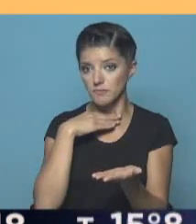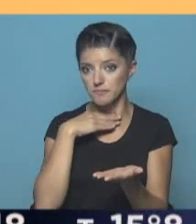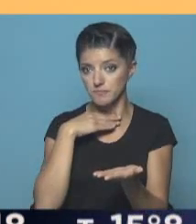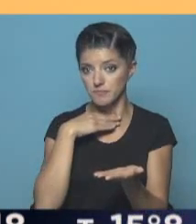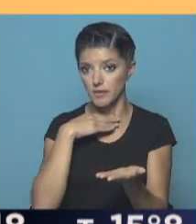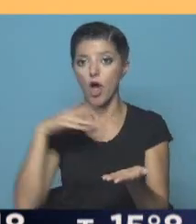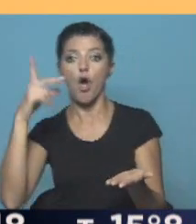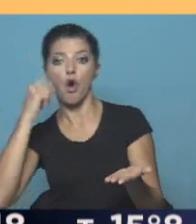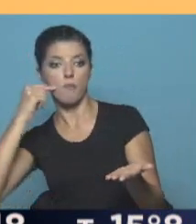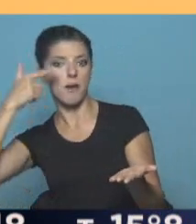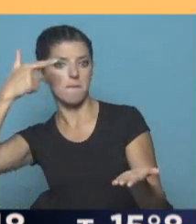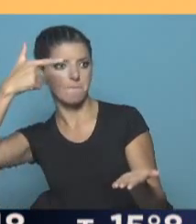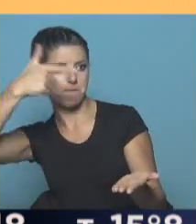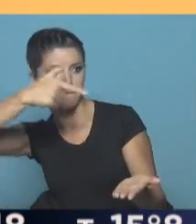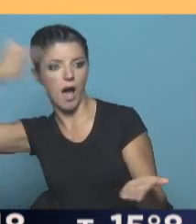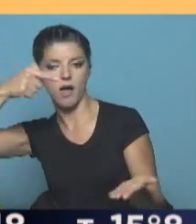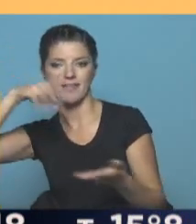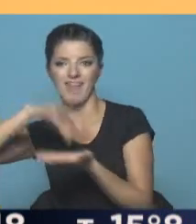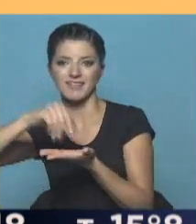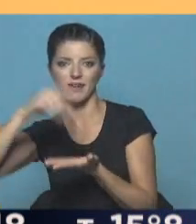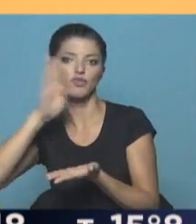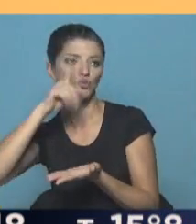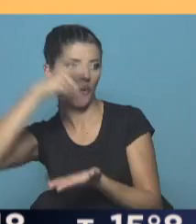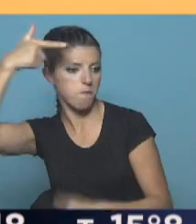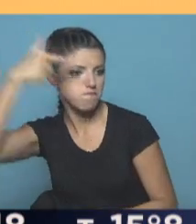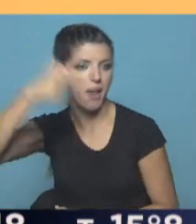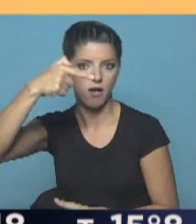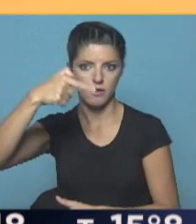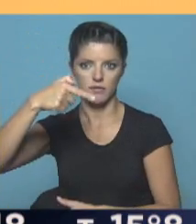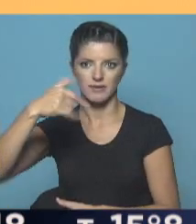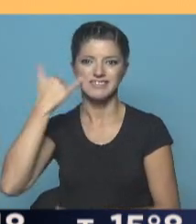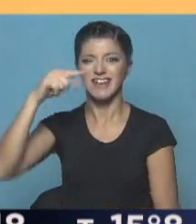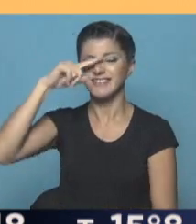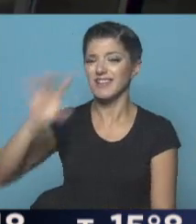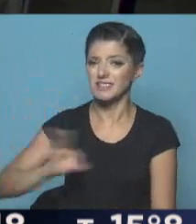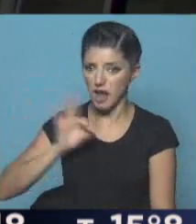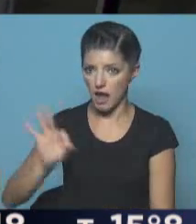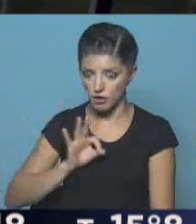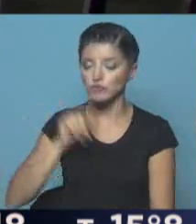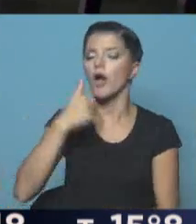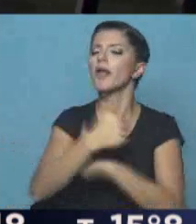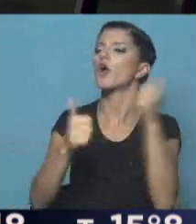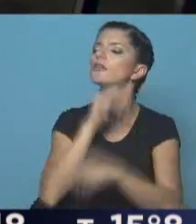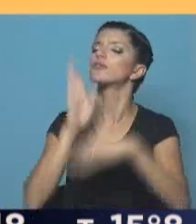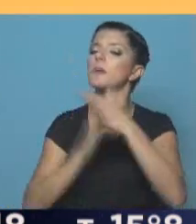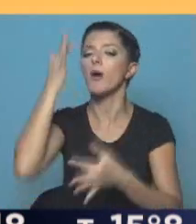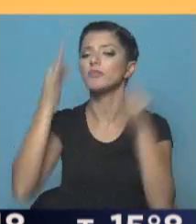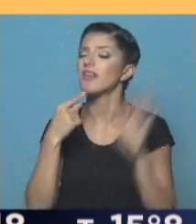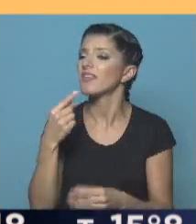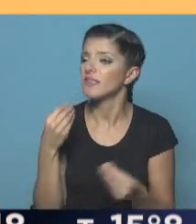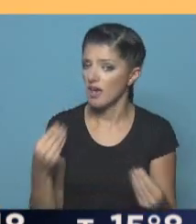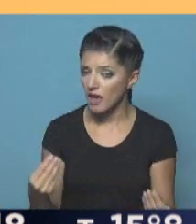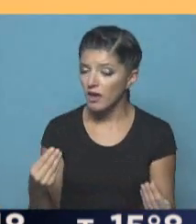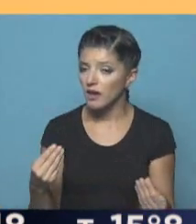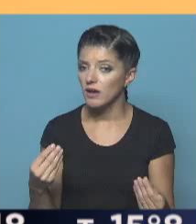y este agente le dispara desde los Estados Unidos. Es un caso único. 7 años lleva este caso. ¿Qué dice la Corte frente a esto, ante las